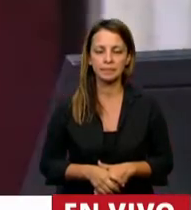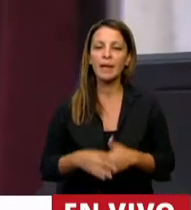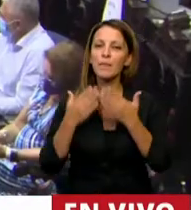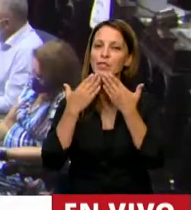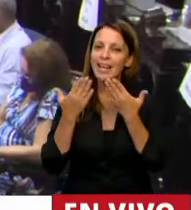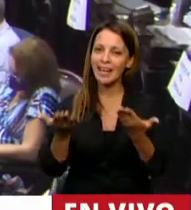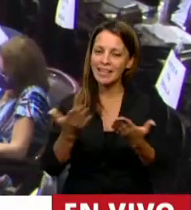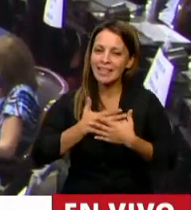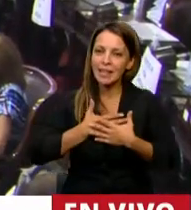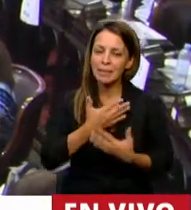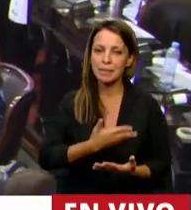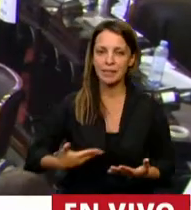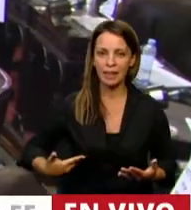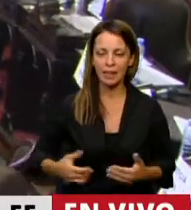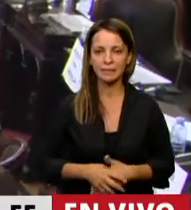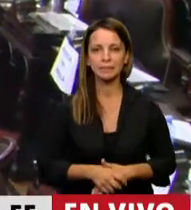Gracias, querida presidenta.